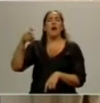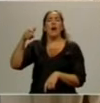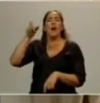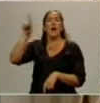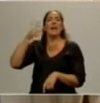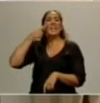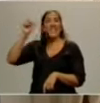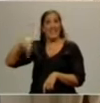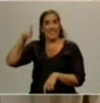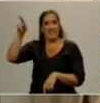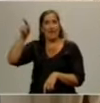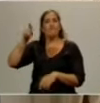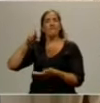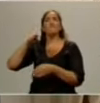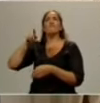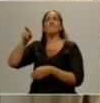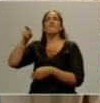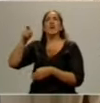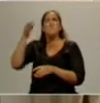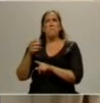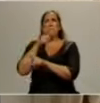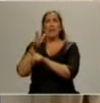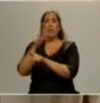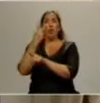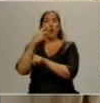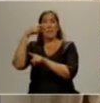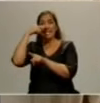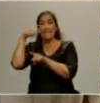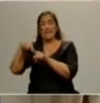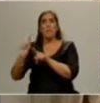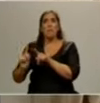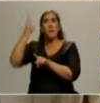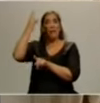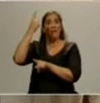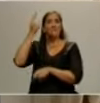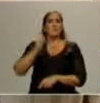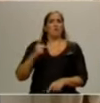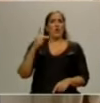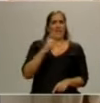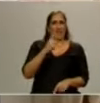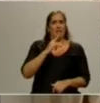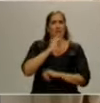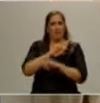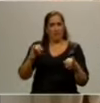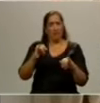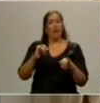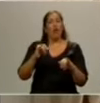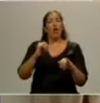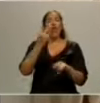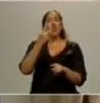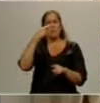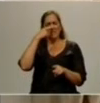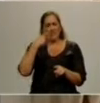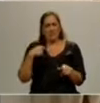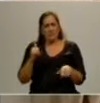AMIA. Creo que fue a partir del año 2007, la primera mención la hace el presidente Kirchner y luego, perdón, 2007, si